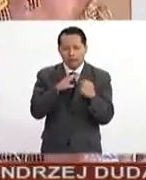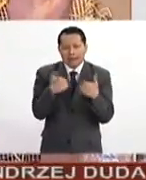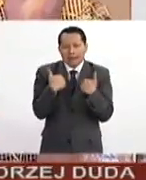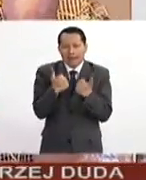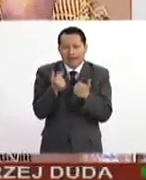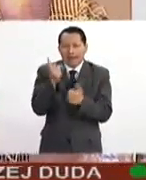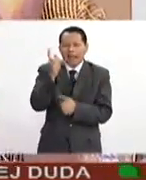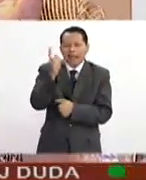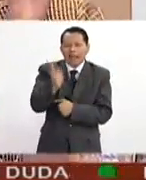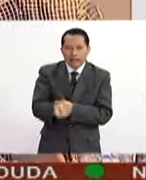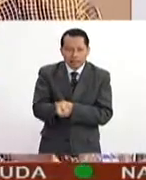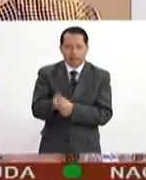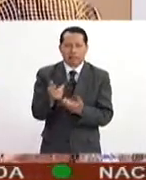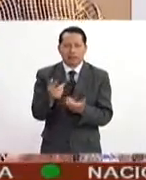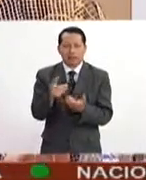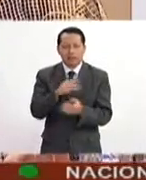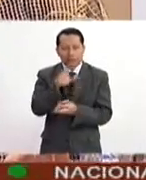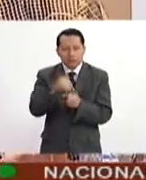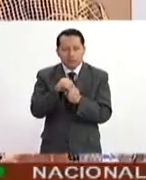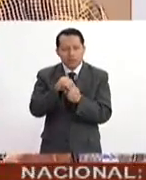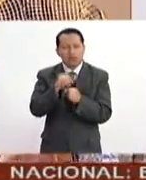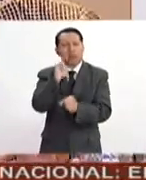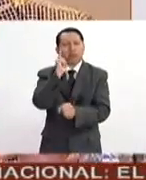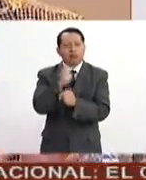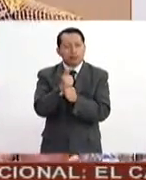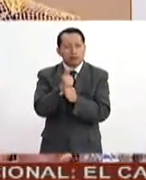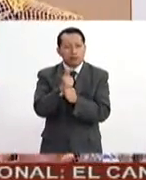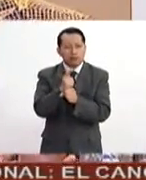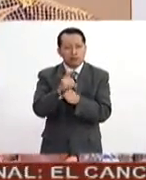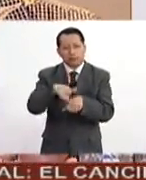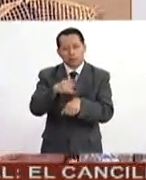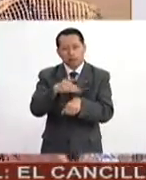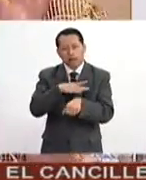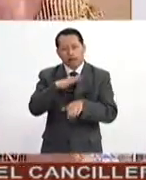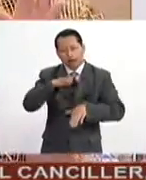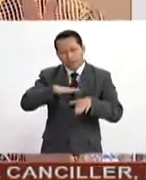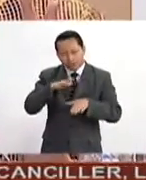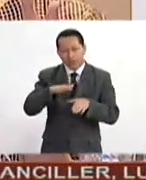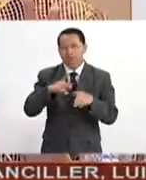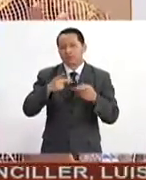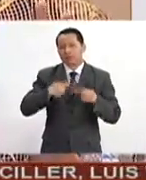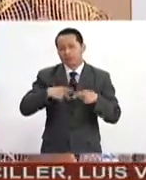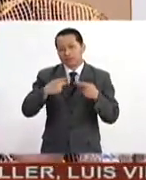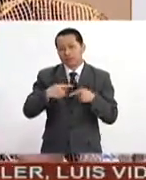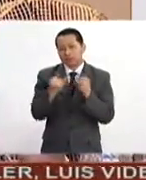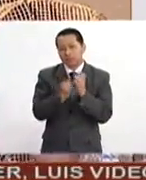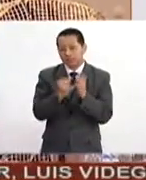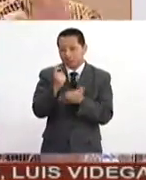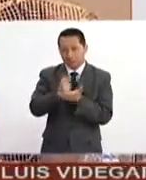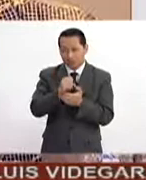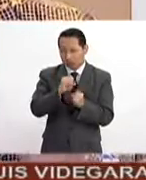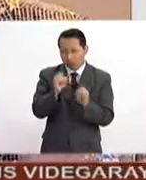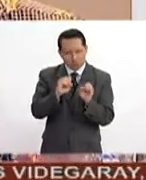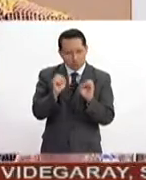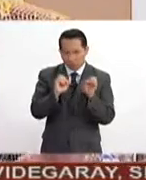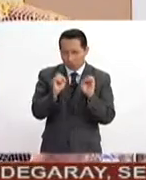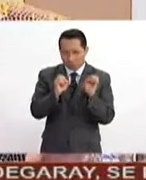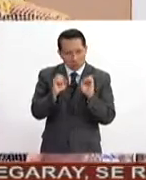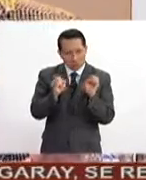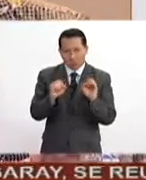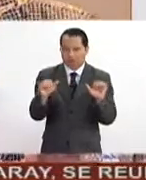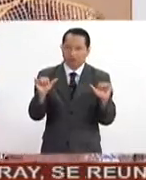que se perciba que sin paraísos fiscales, sin processos de no pagamento